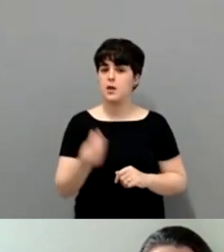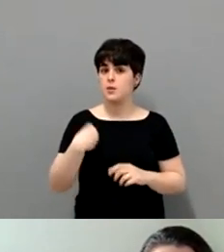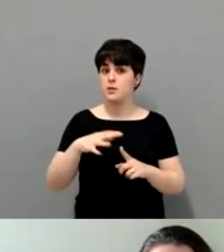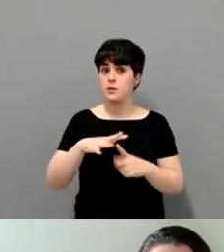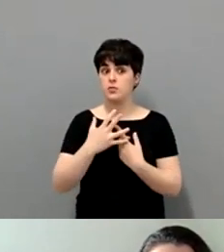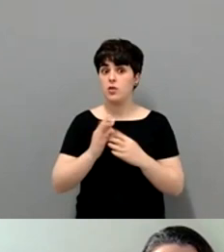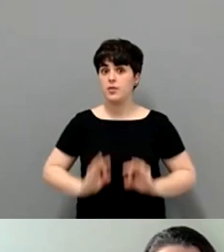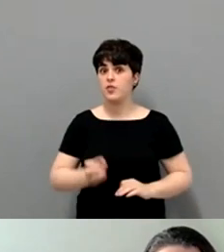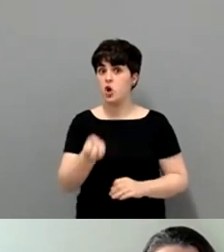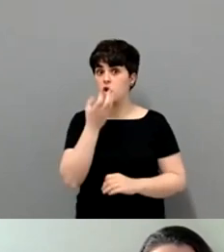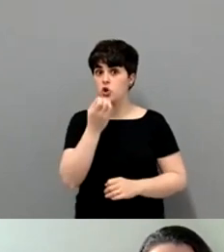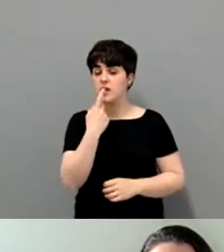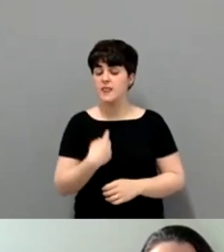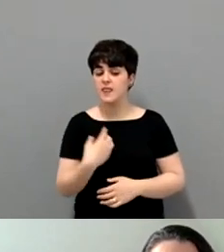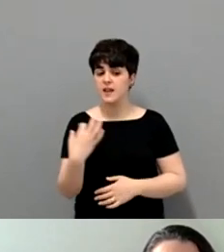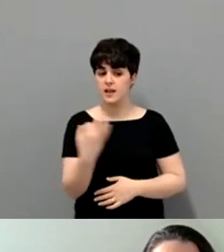Rosa,